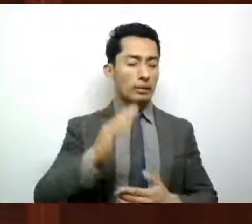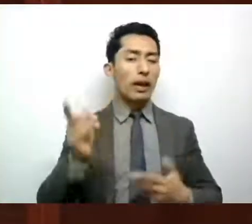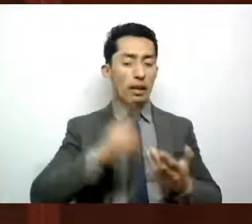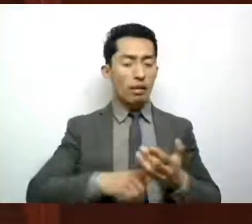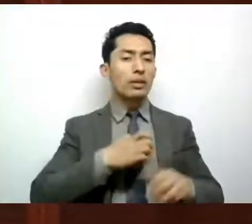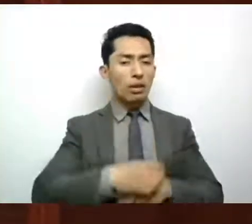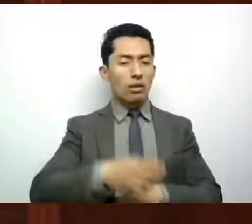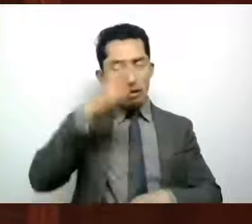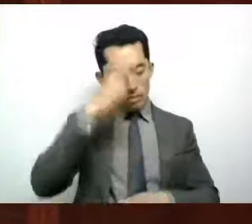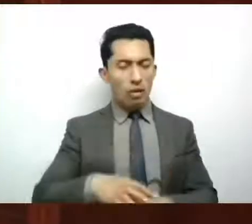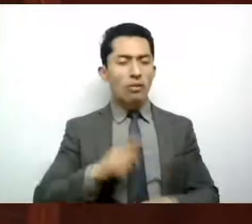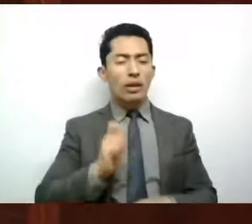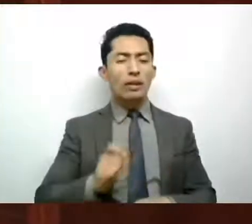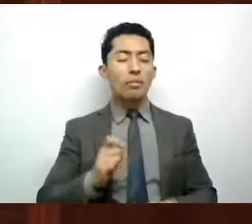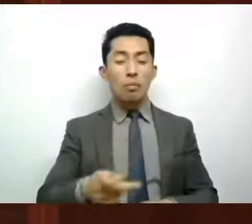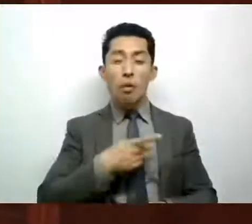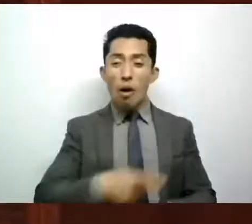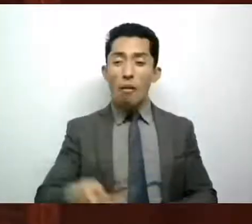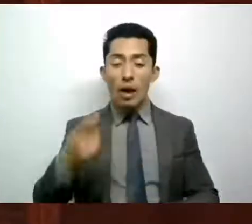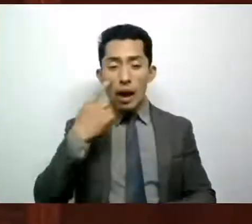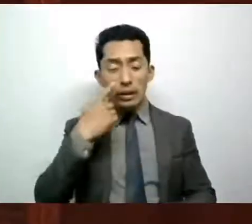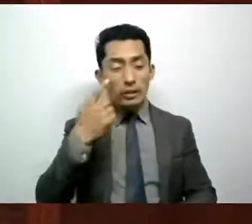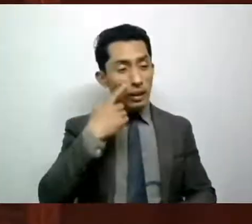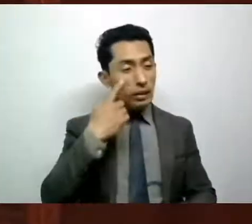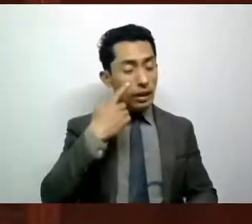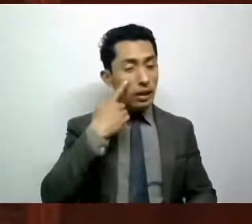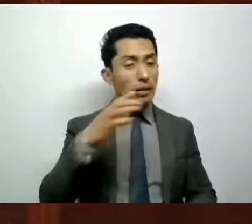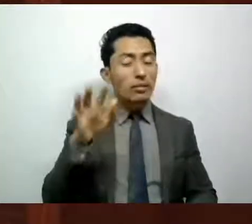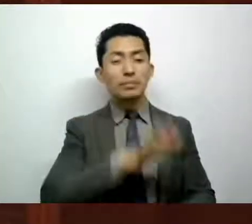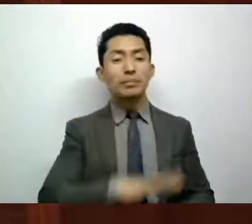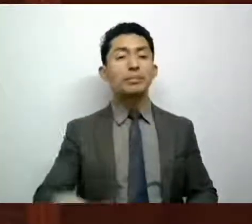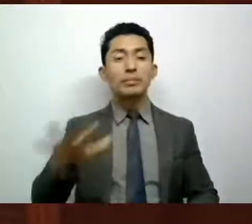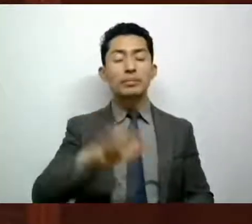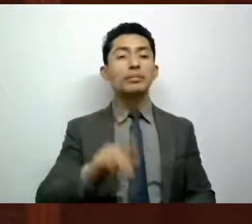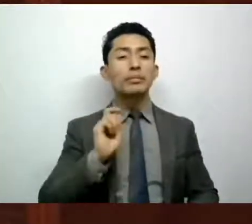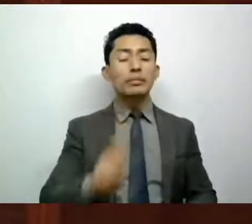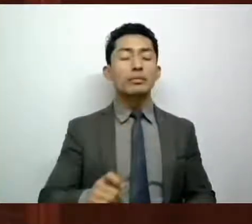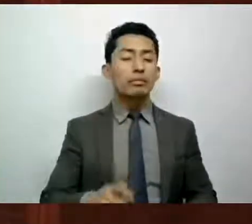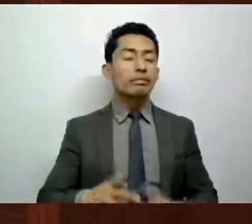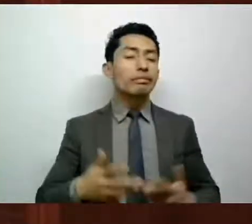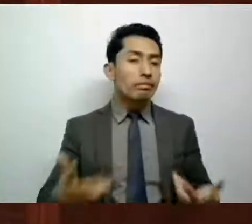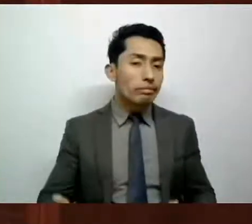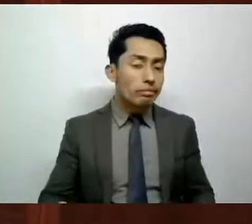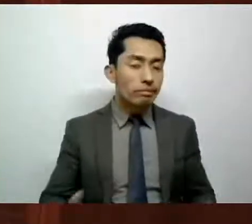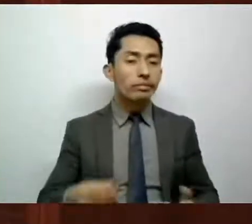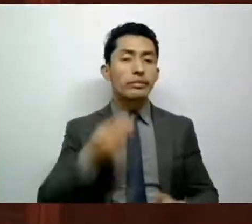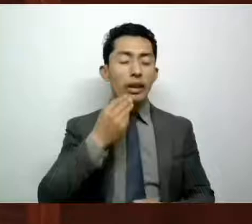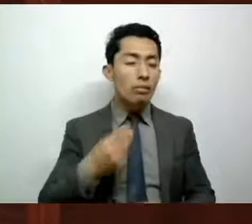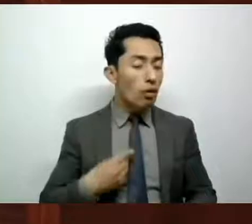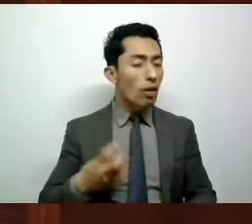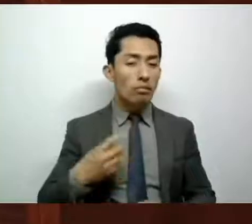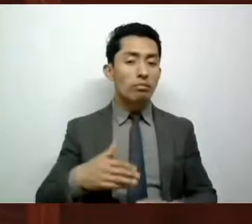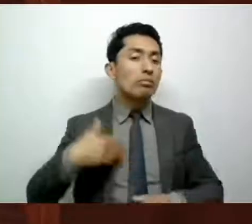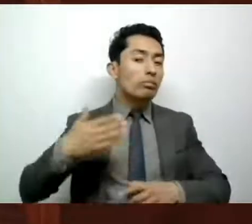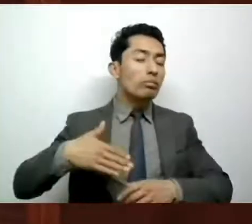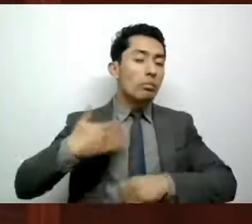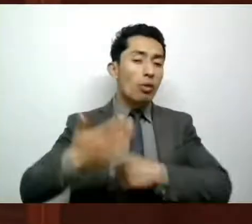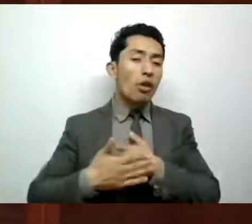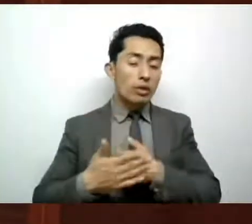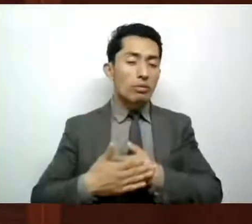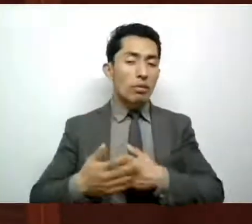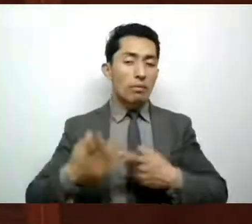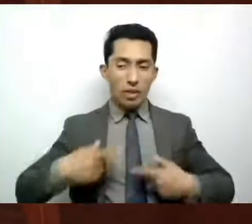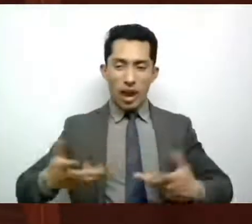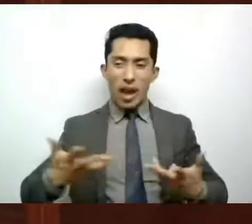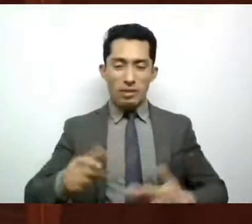de México, las condiciones de pobreza son el caldo de cultivo para la generación